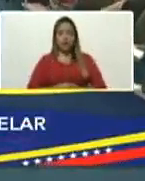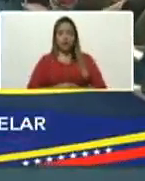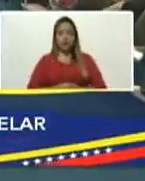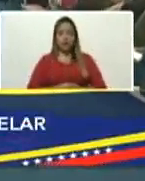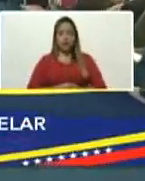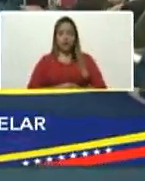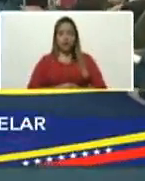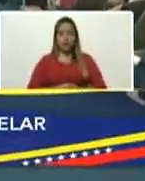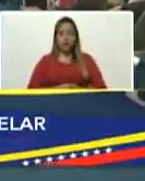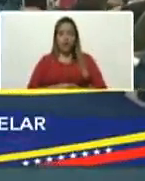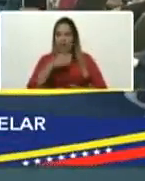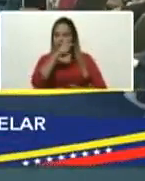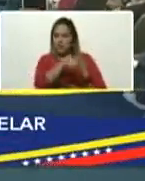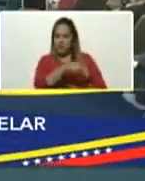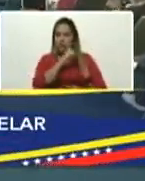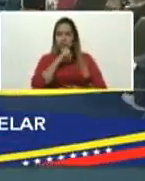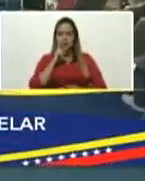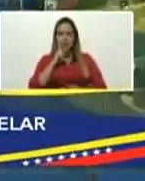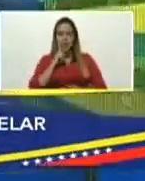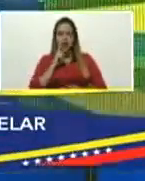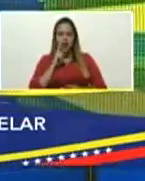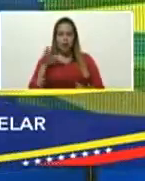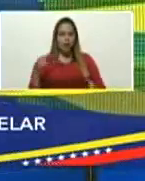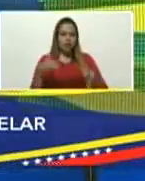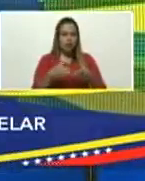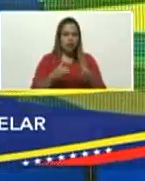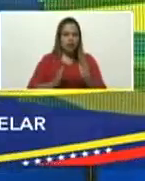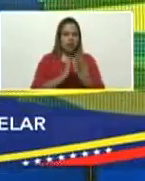de esta marca que se llama Foro de Sao Paulo.